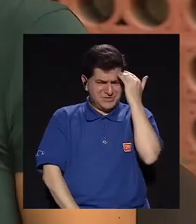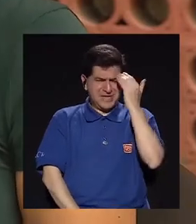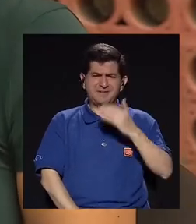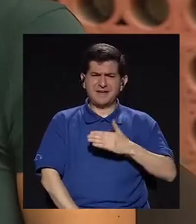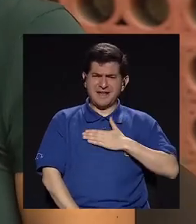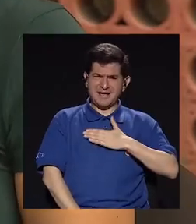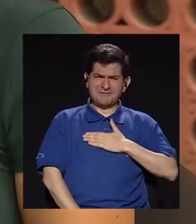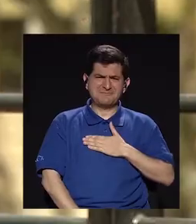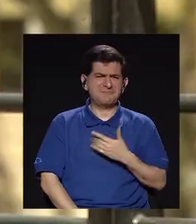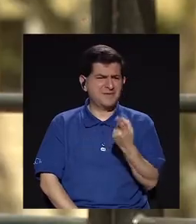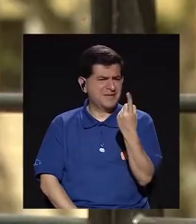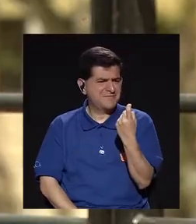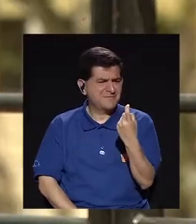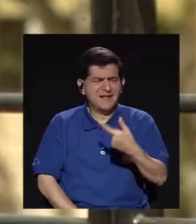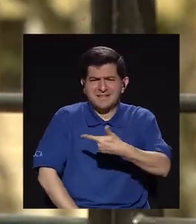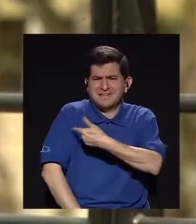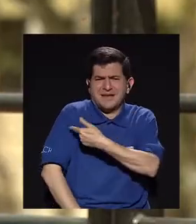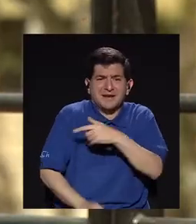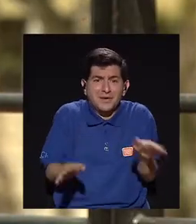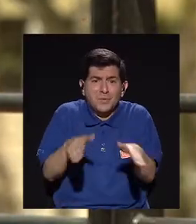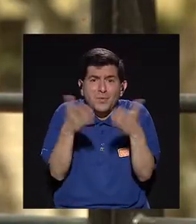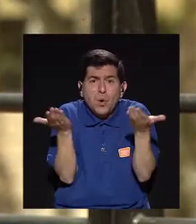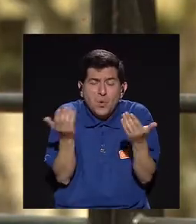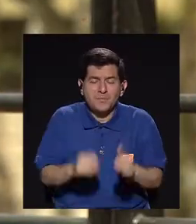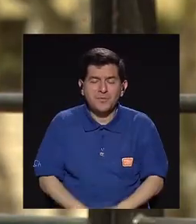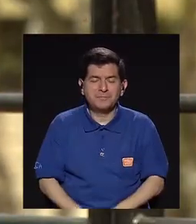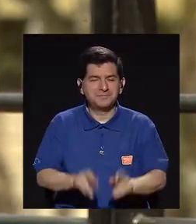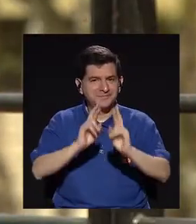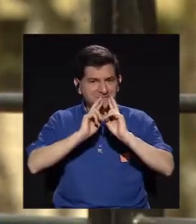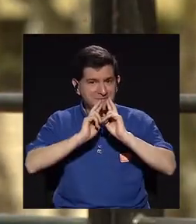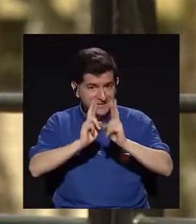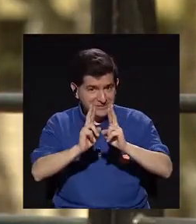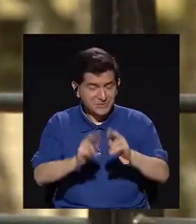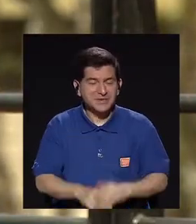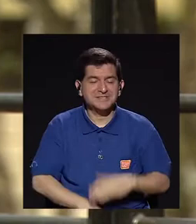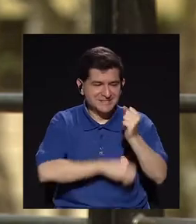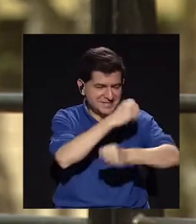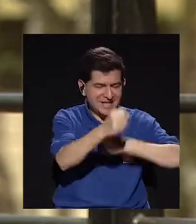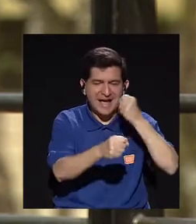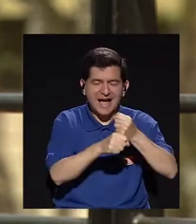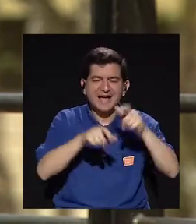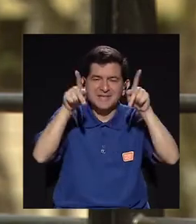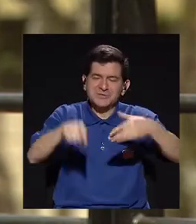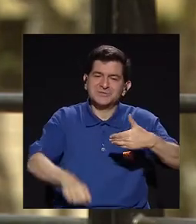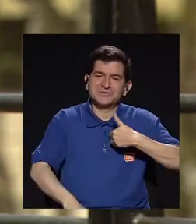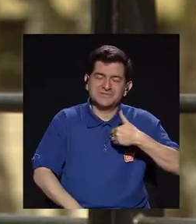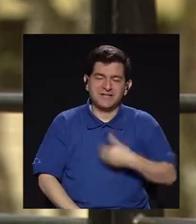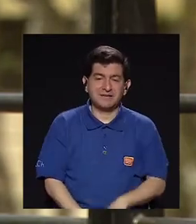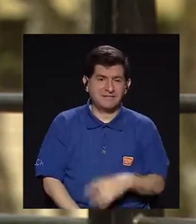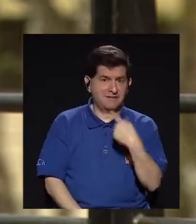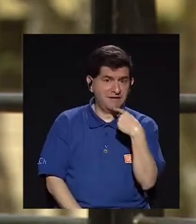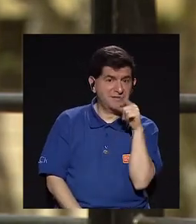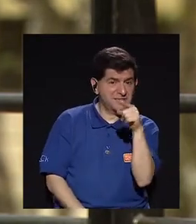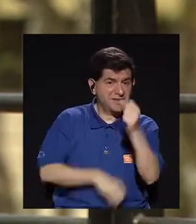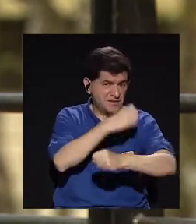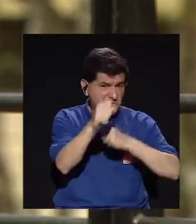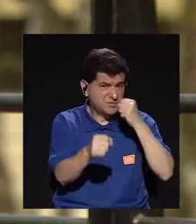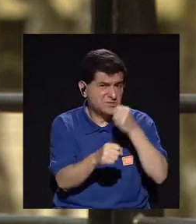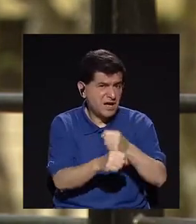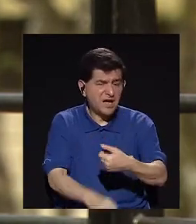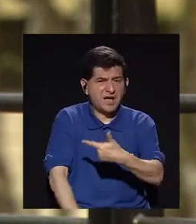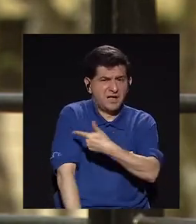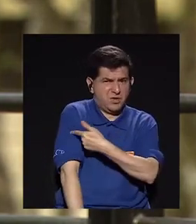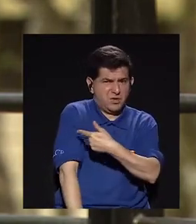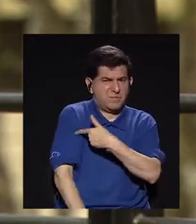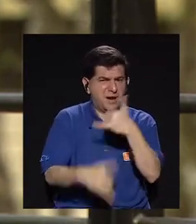a mí? Bueno, esa pregunta se puede responder con la edad de la persona. Entonces uno puede decir, bueno, para la edad que tiene,